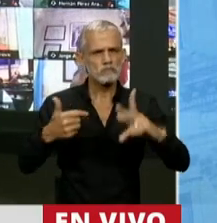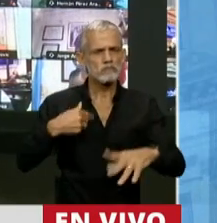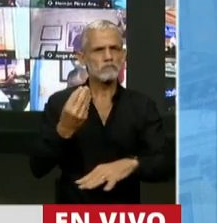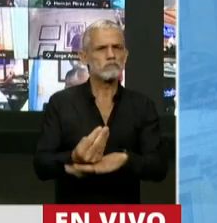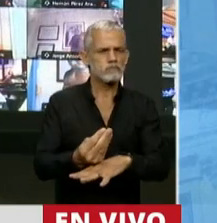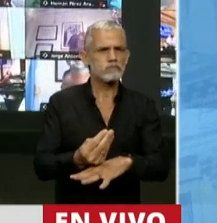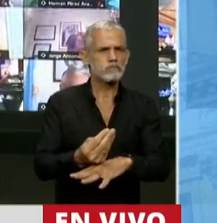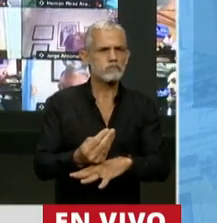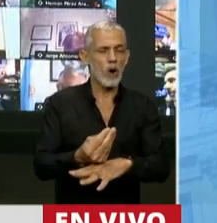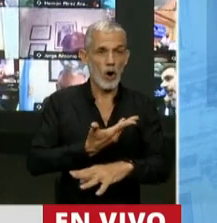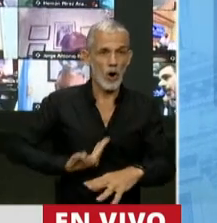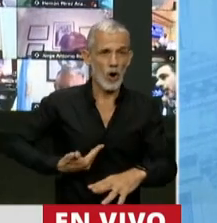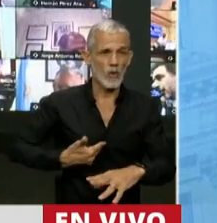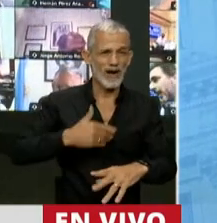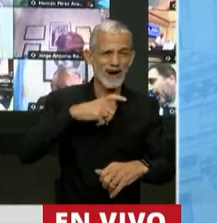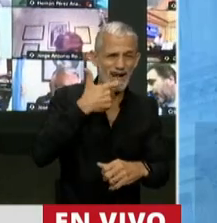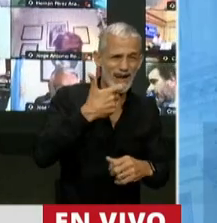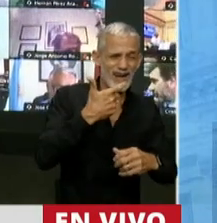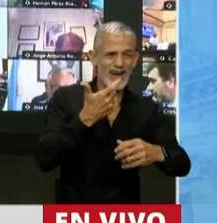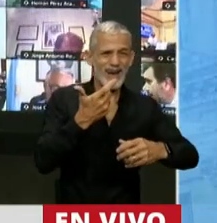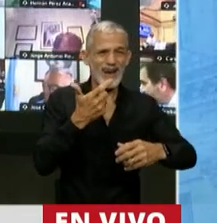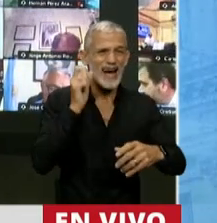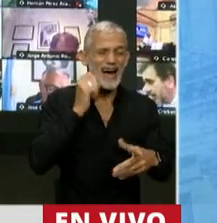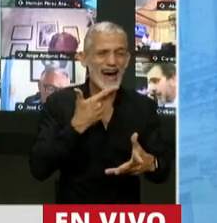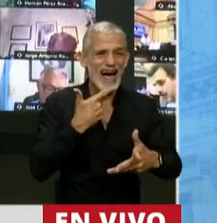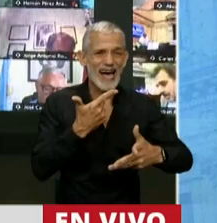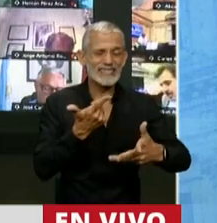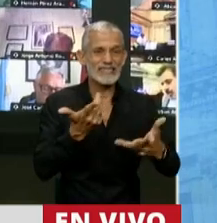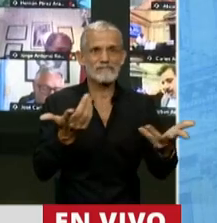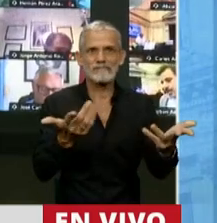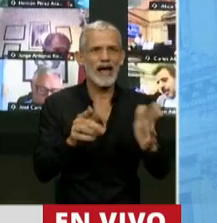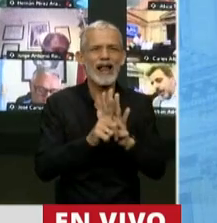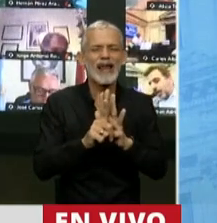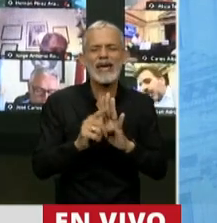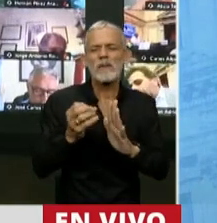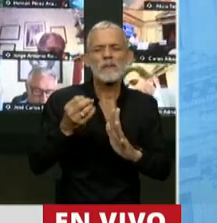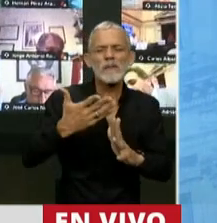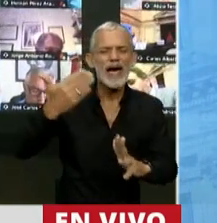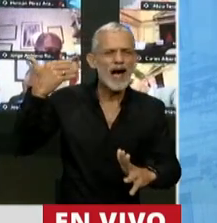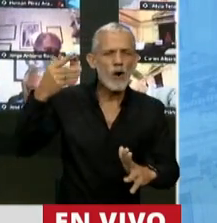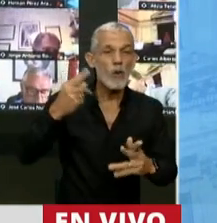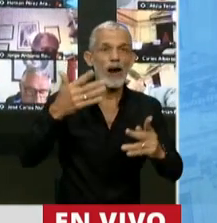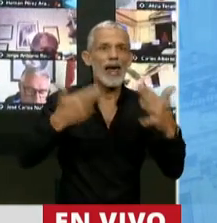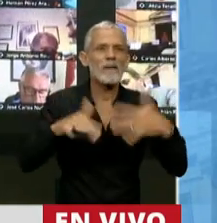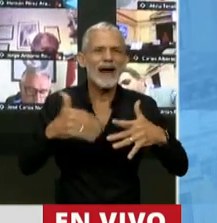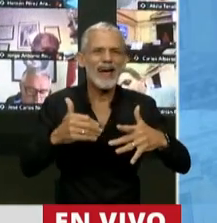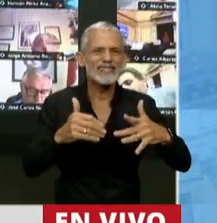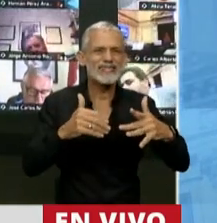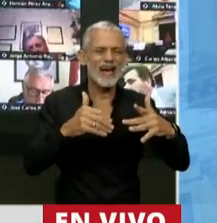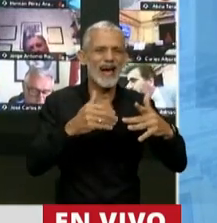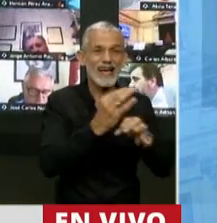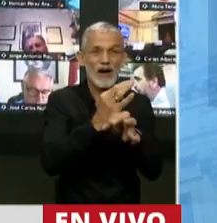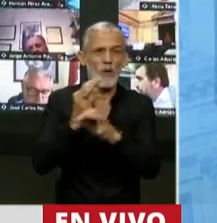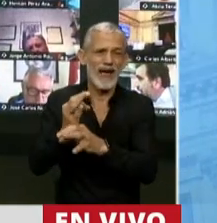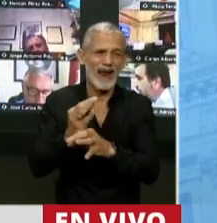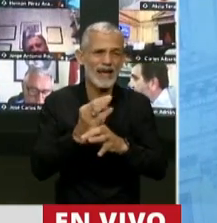gobierno no tenía calefacción ni gas. La mejor ley que habían sacado en la emergencia edilicia en las